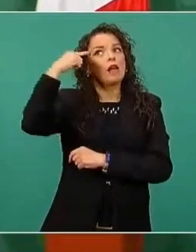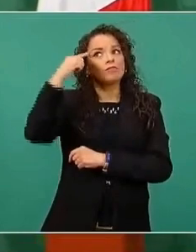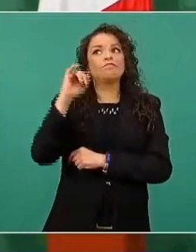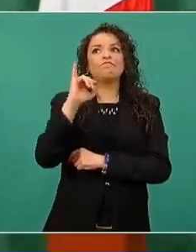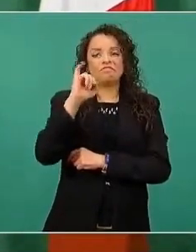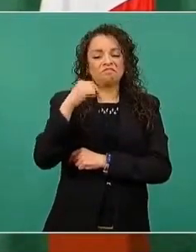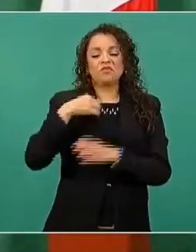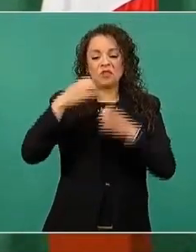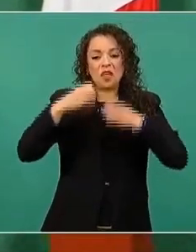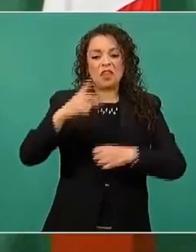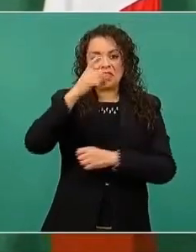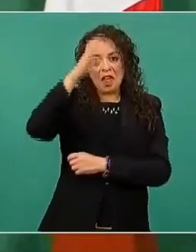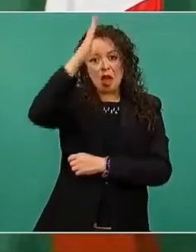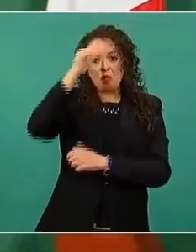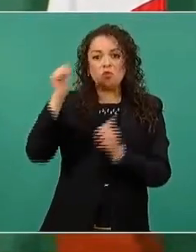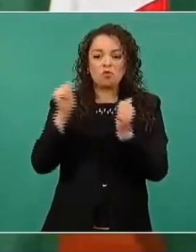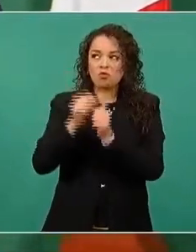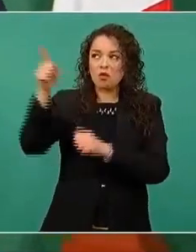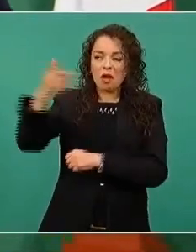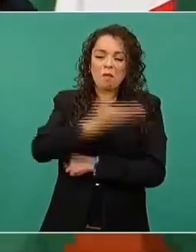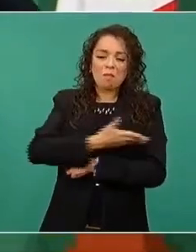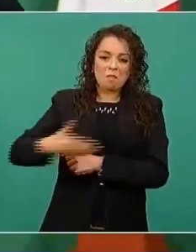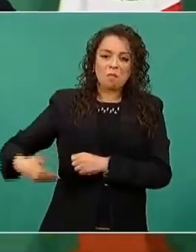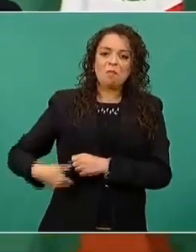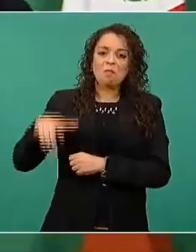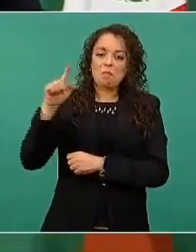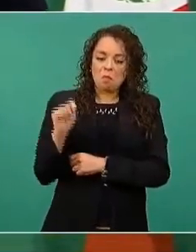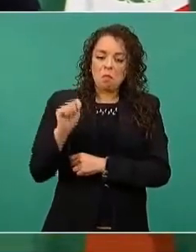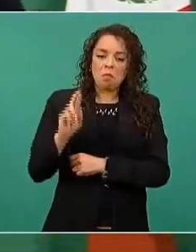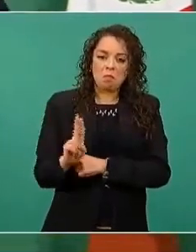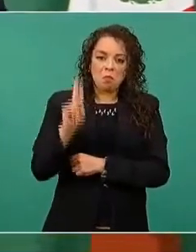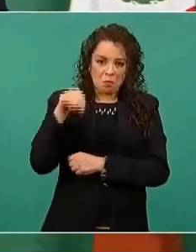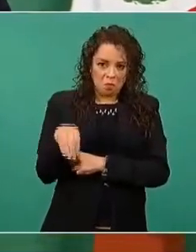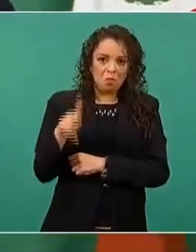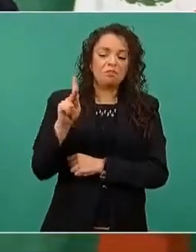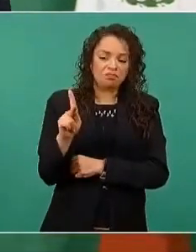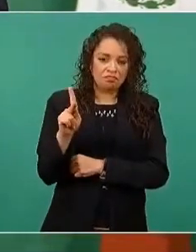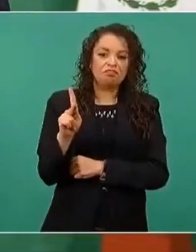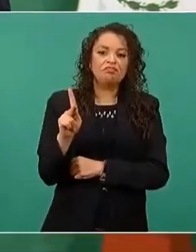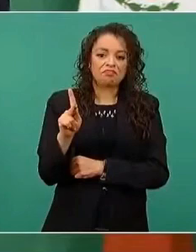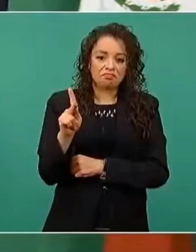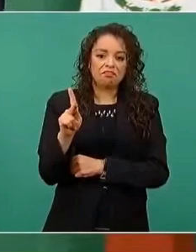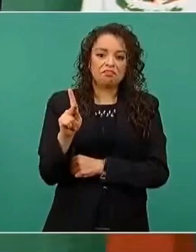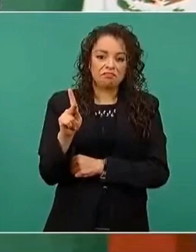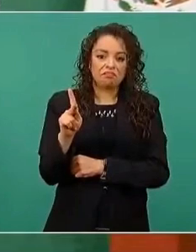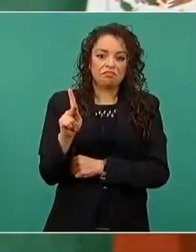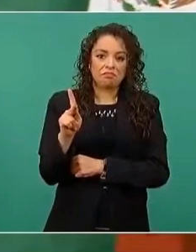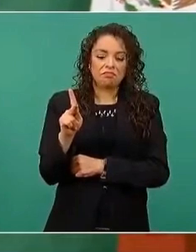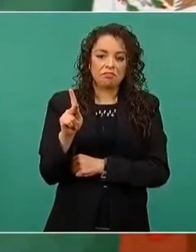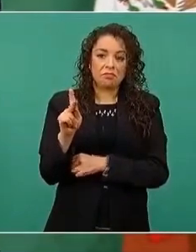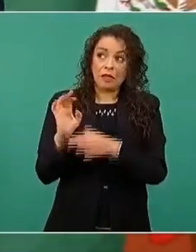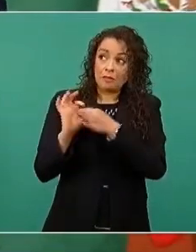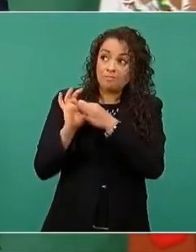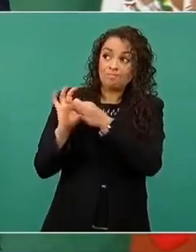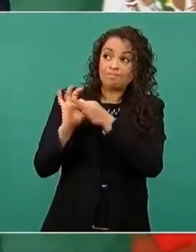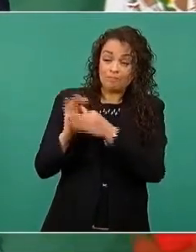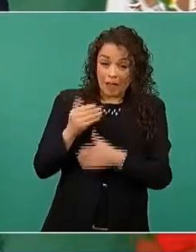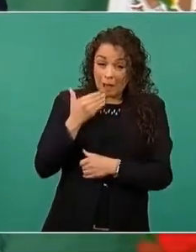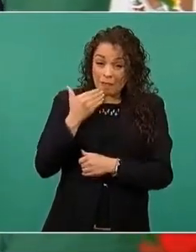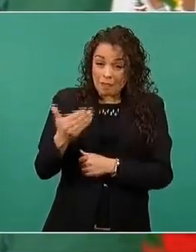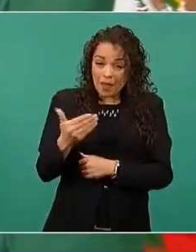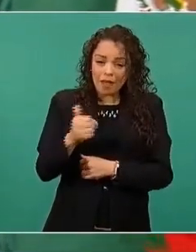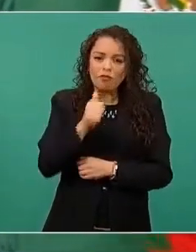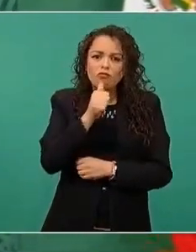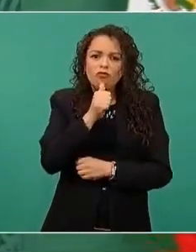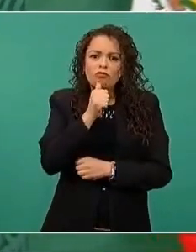el presidente Trump, cuando todavía no eran buenas las relaciones, como